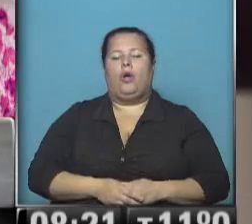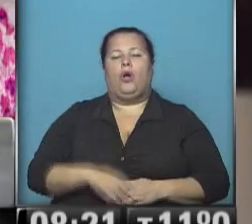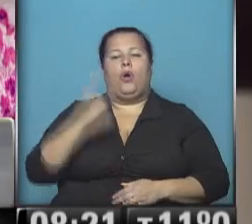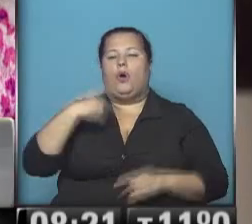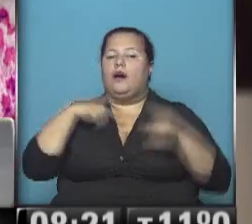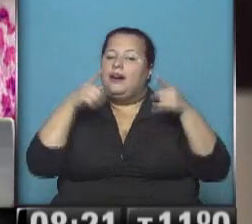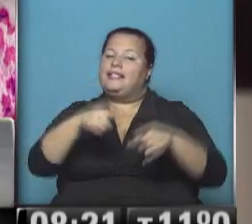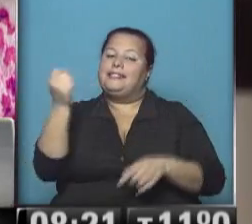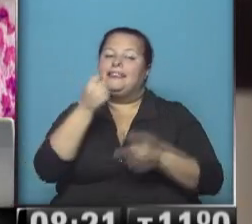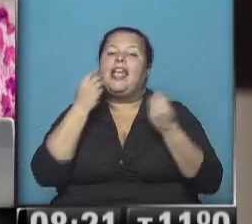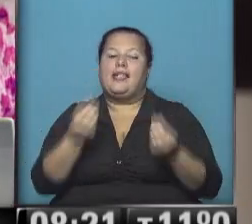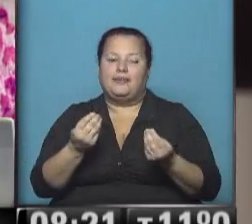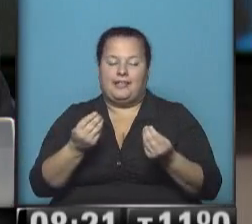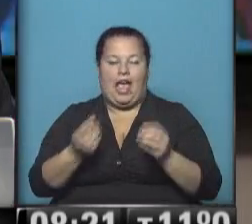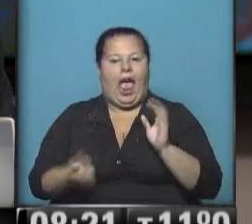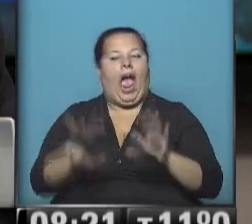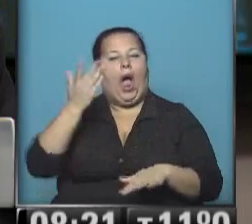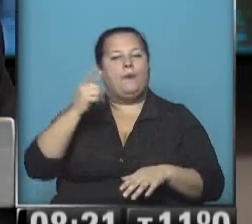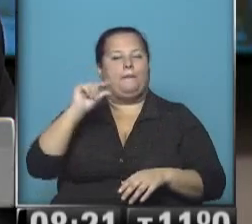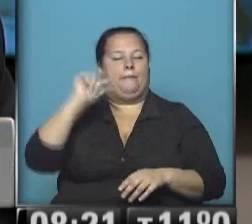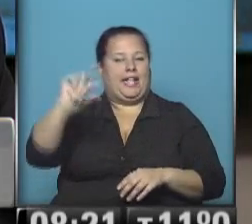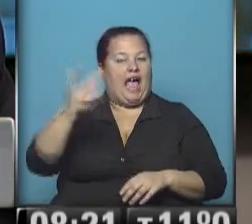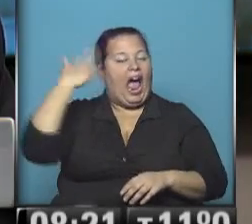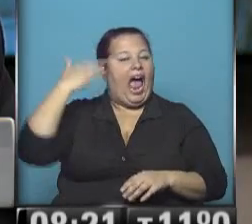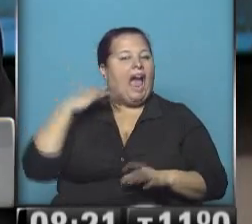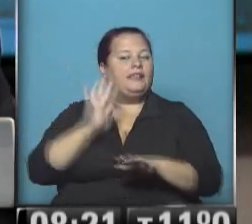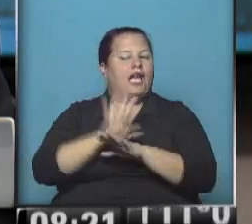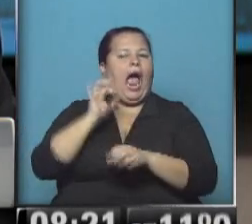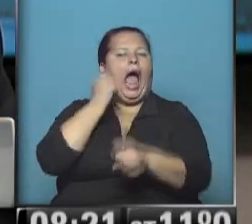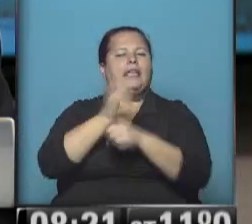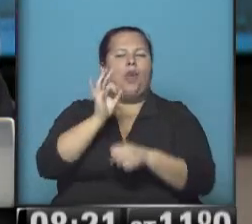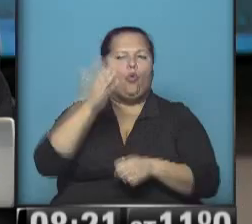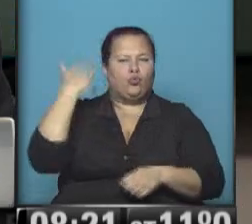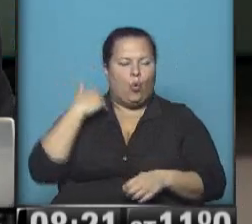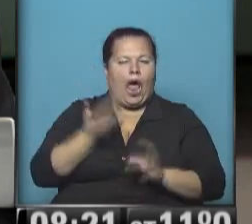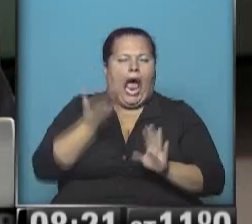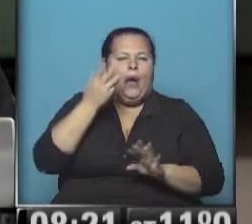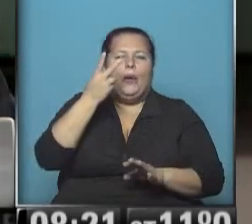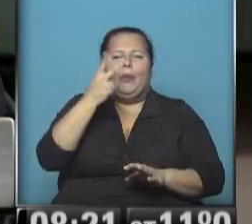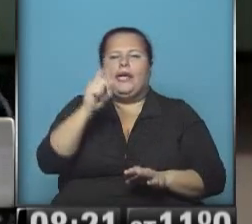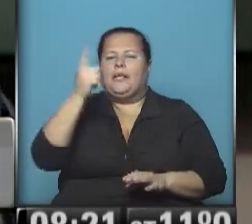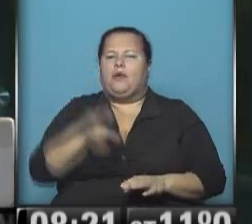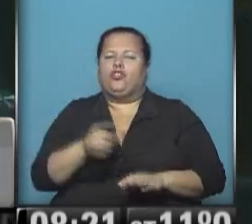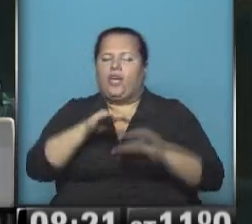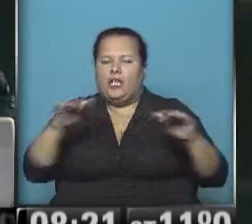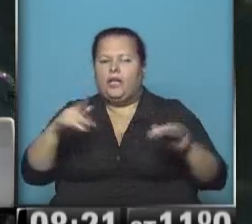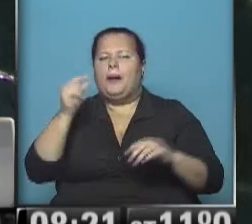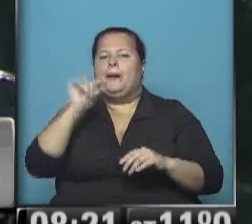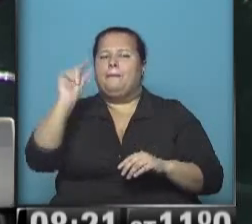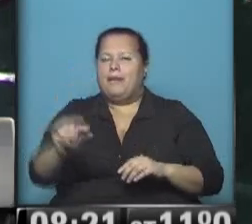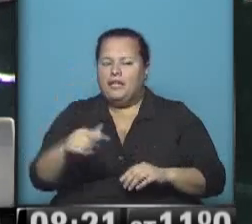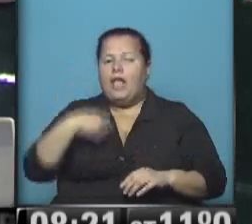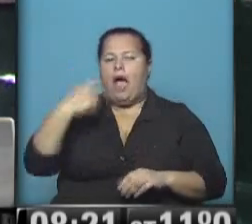nuestros objetivos también es que aumente el crédito que estaba hacia octubre aumentando a menos del 20 por ciento ya el crédito